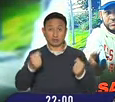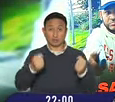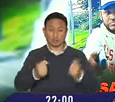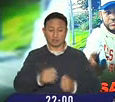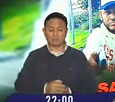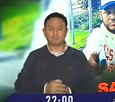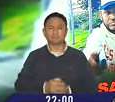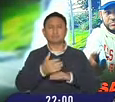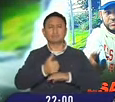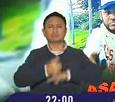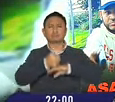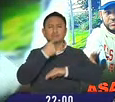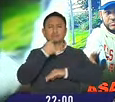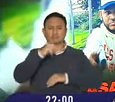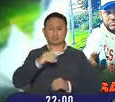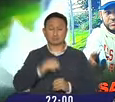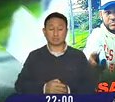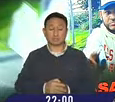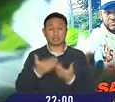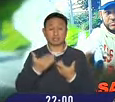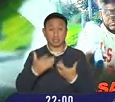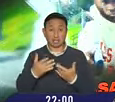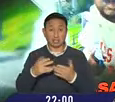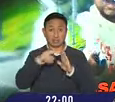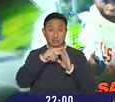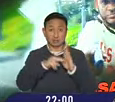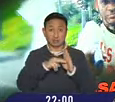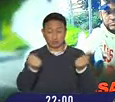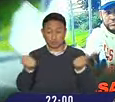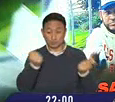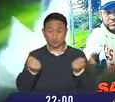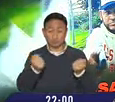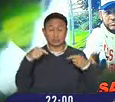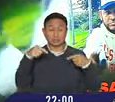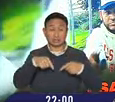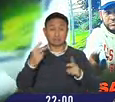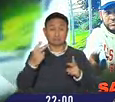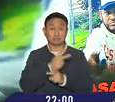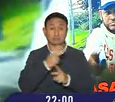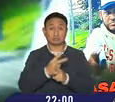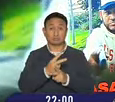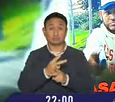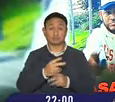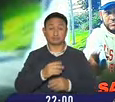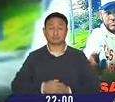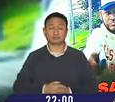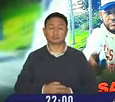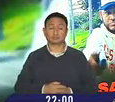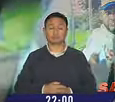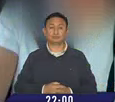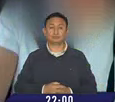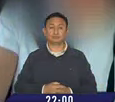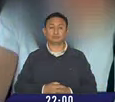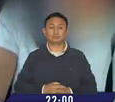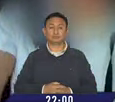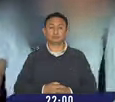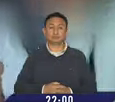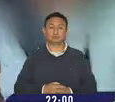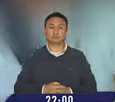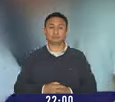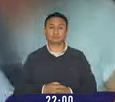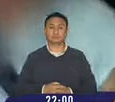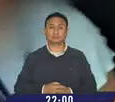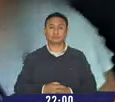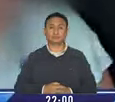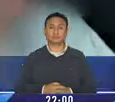Las autoridades aseguran que se ha tomado medidas ante la ola de inseguridad en esta zona. ¡Ay,